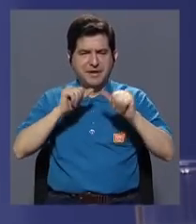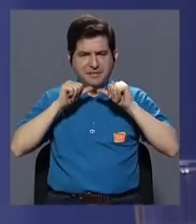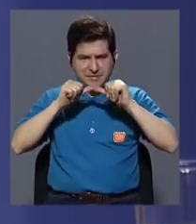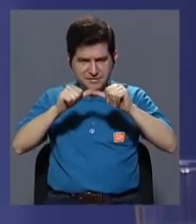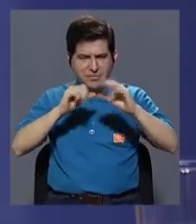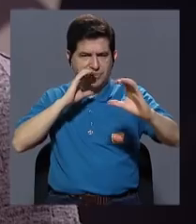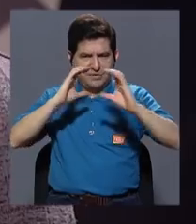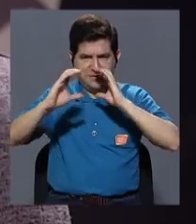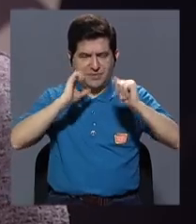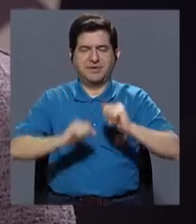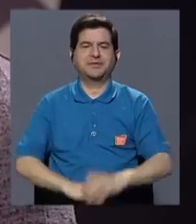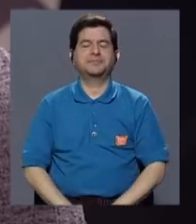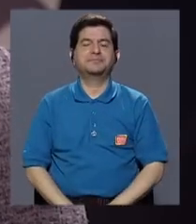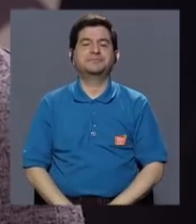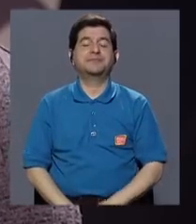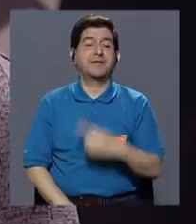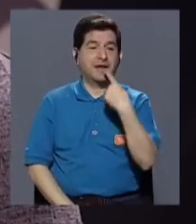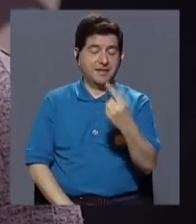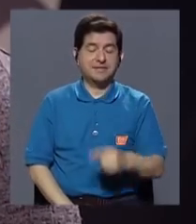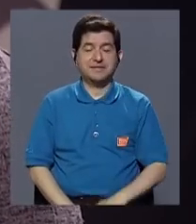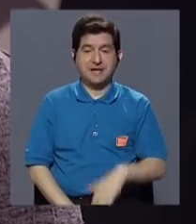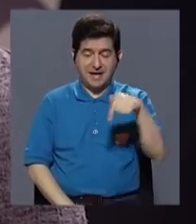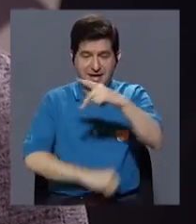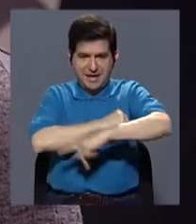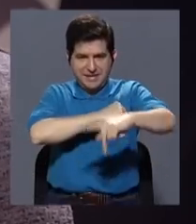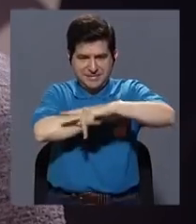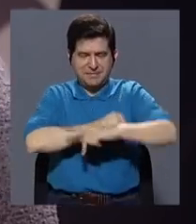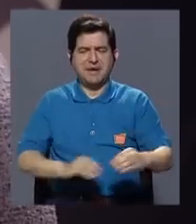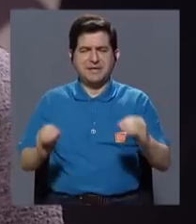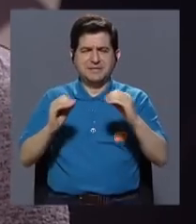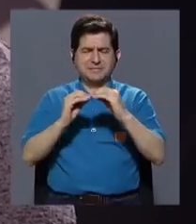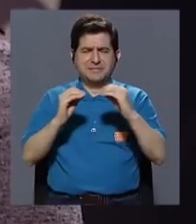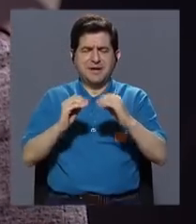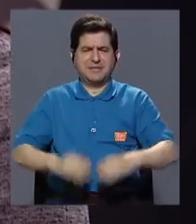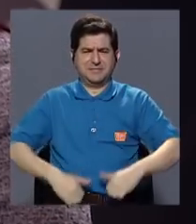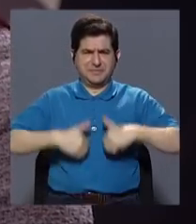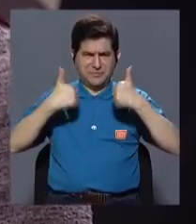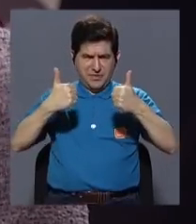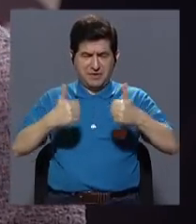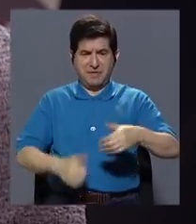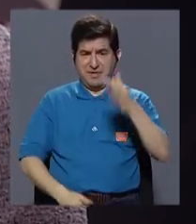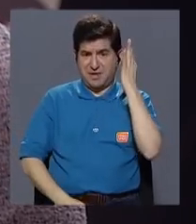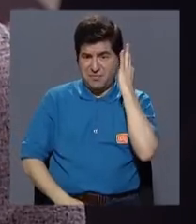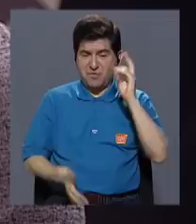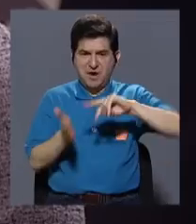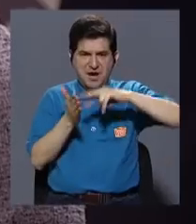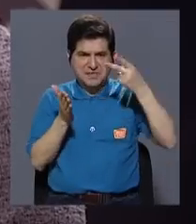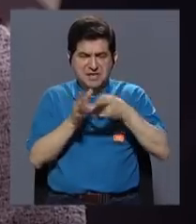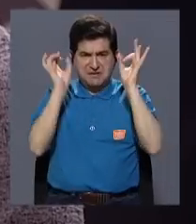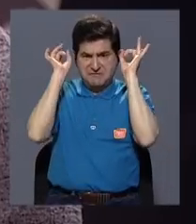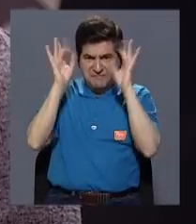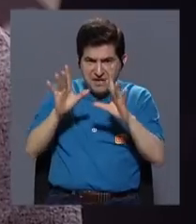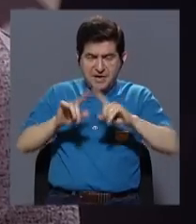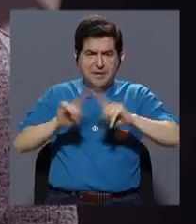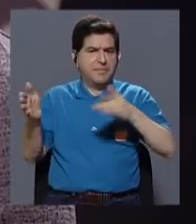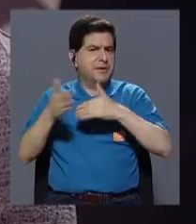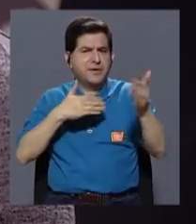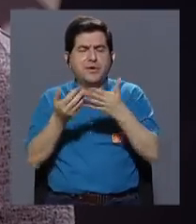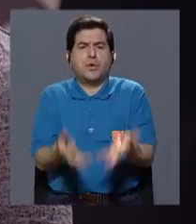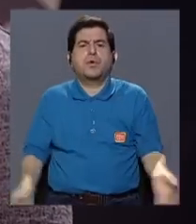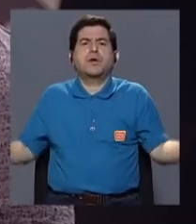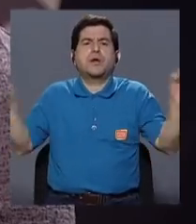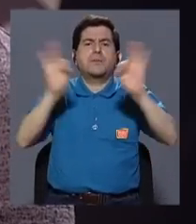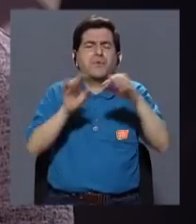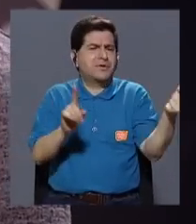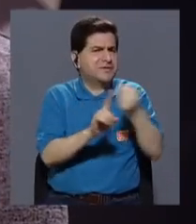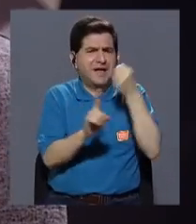conversación claro bueno les comentaba que ser mujer en el país es más pura vida del globo es una completa pero que donde aún así lo más